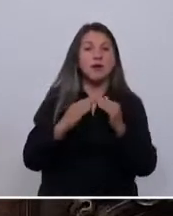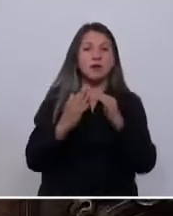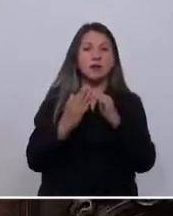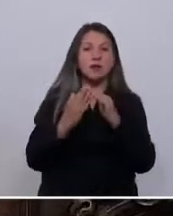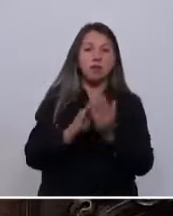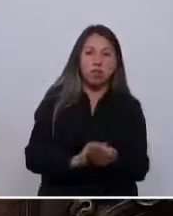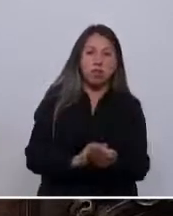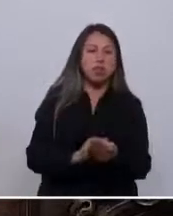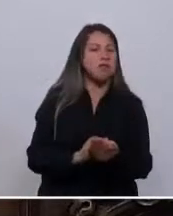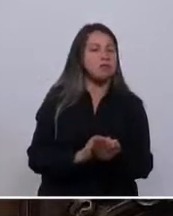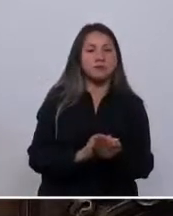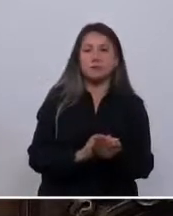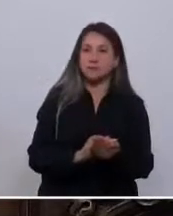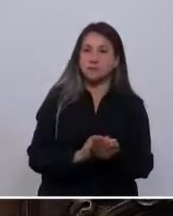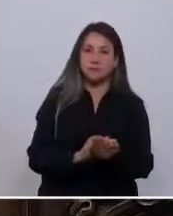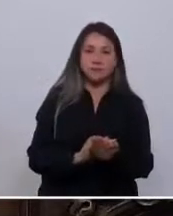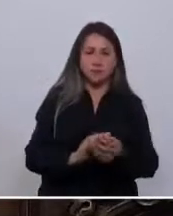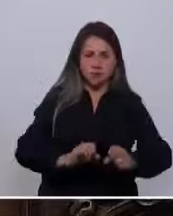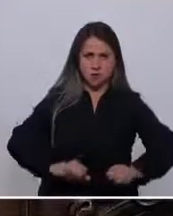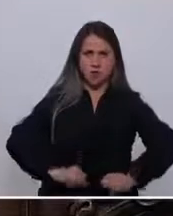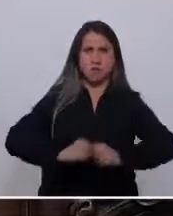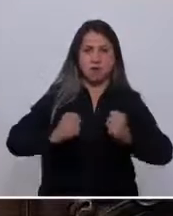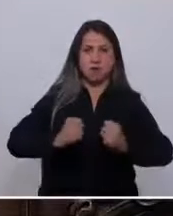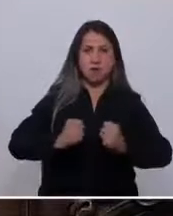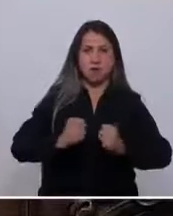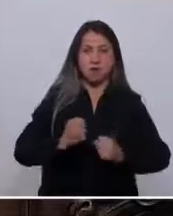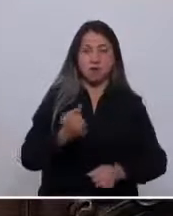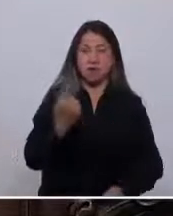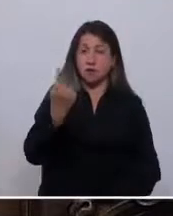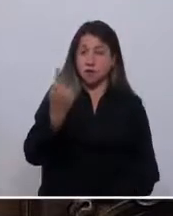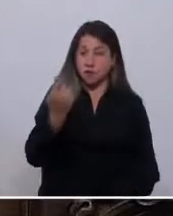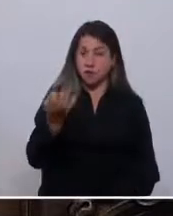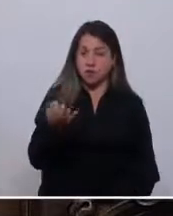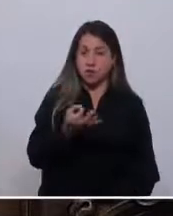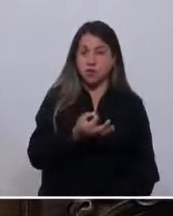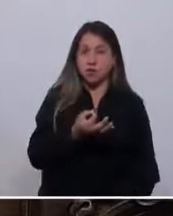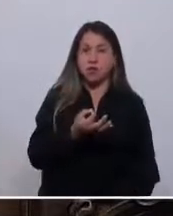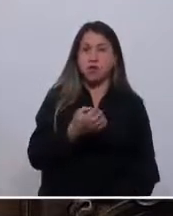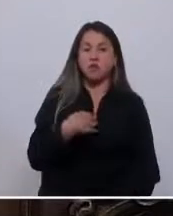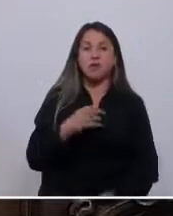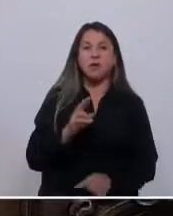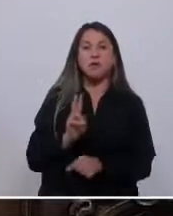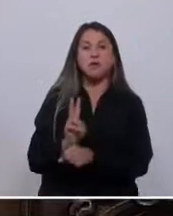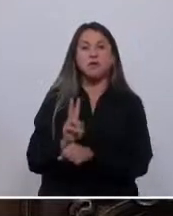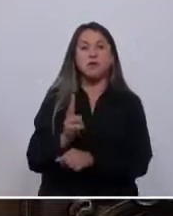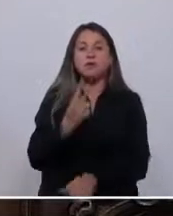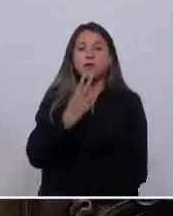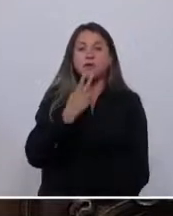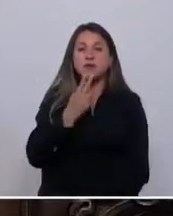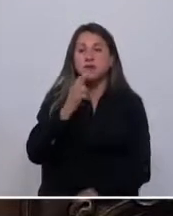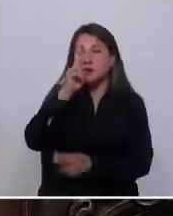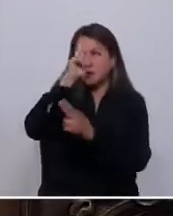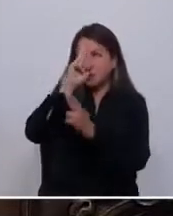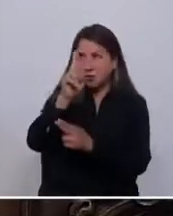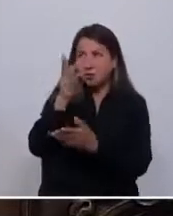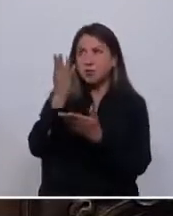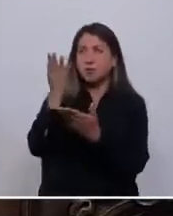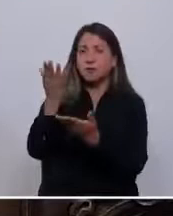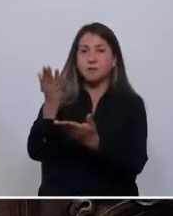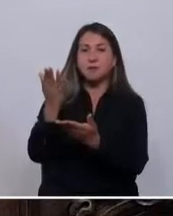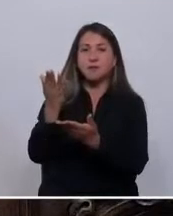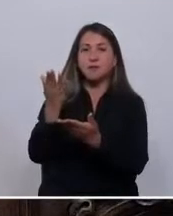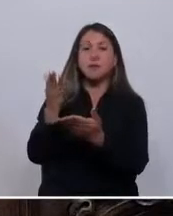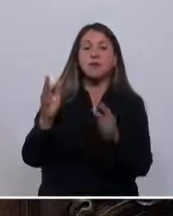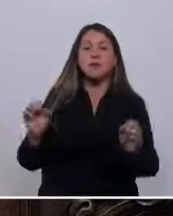abajo. Como dijo uno de mis maestros de vida, a cual honro en este espacio,